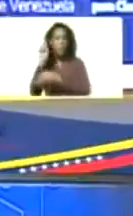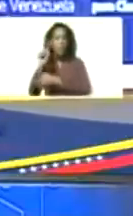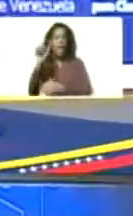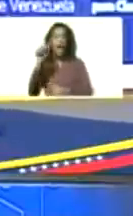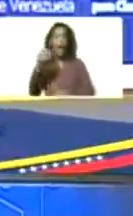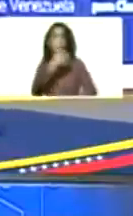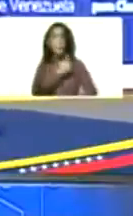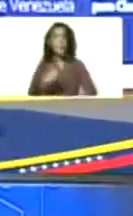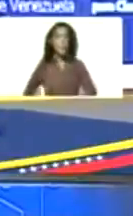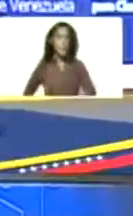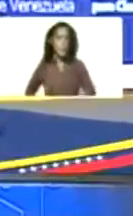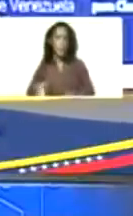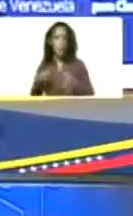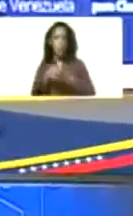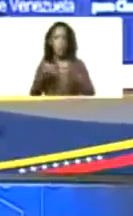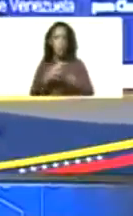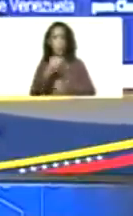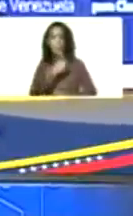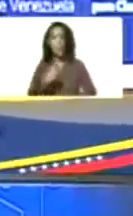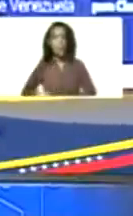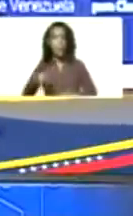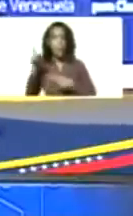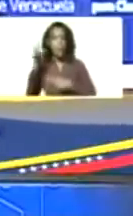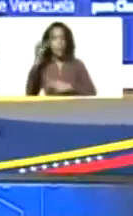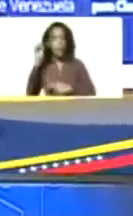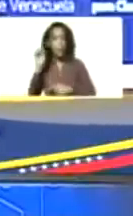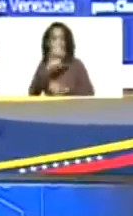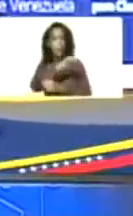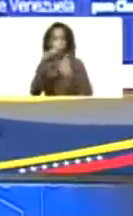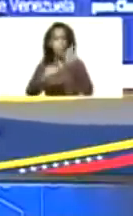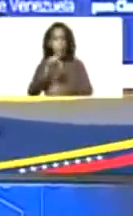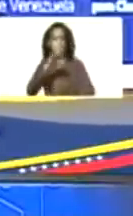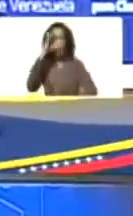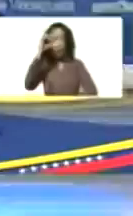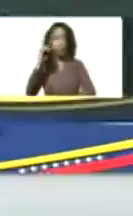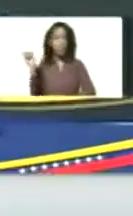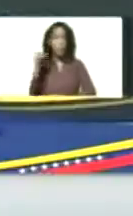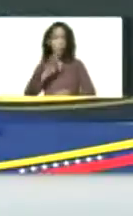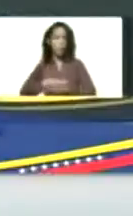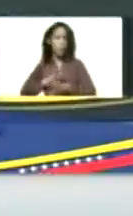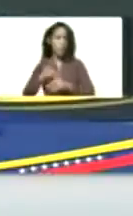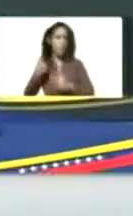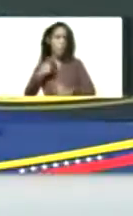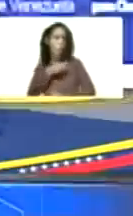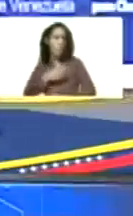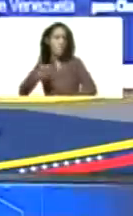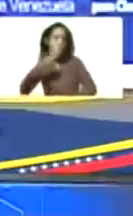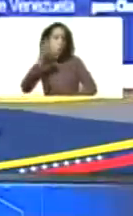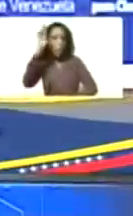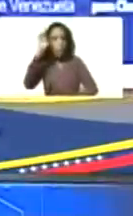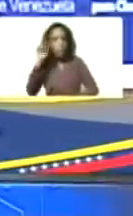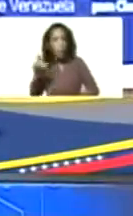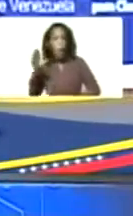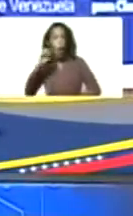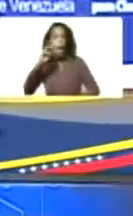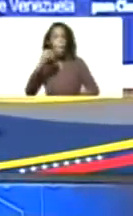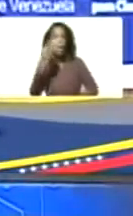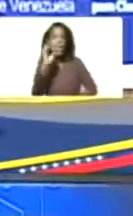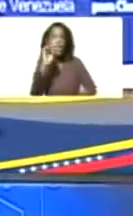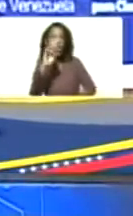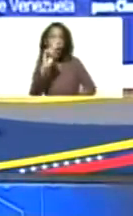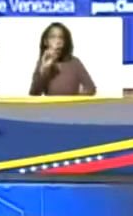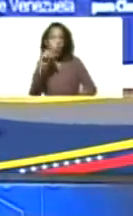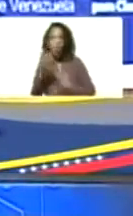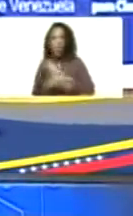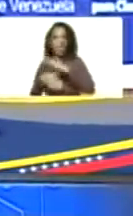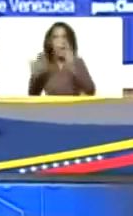Comisión Presidencial, ¿verdad? Porque yo busco todos los días Omicron, Omicron, Omicron.